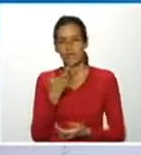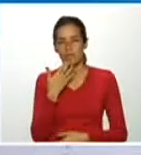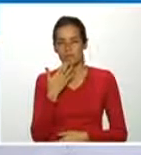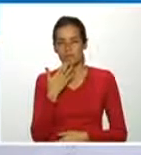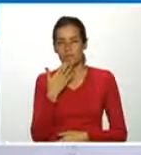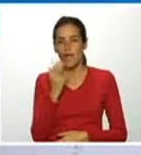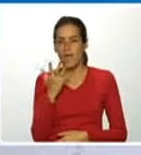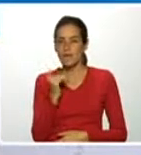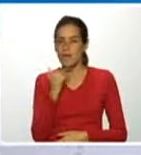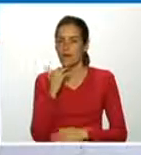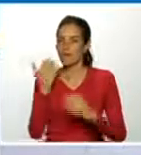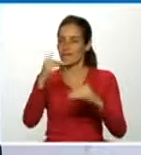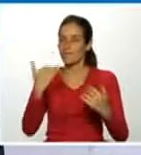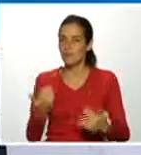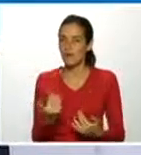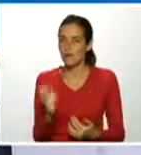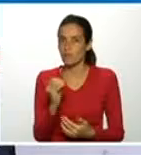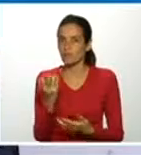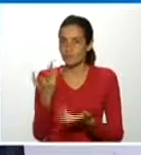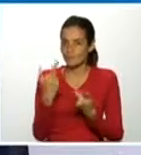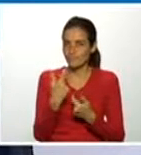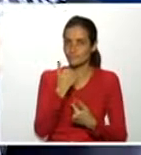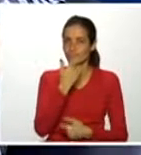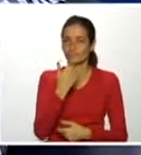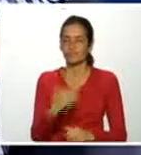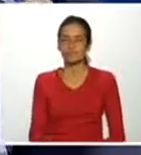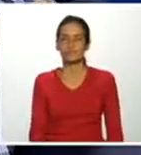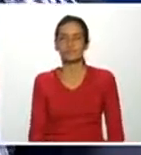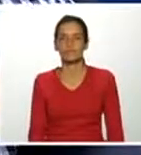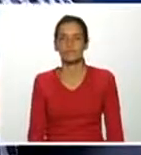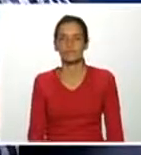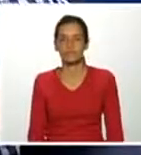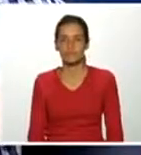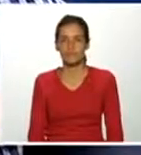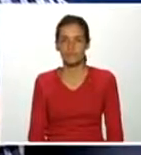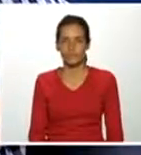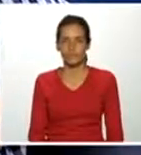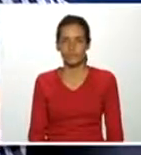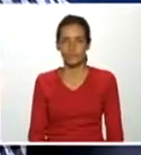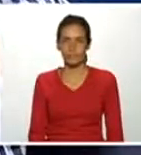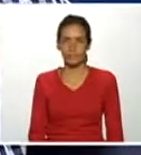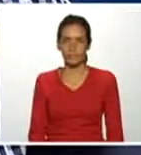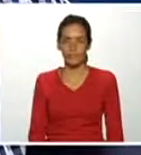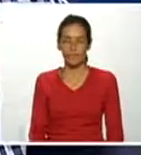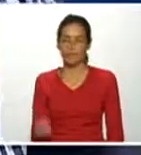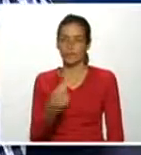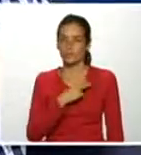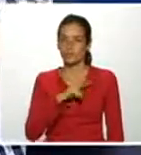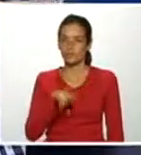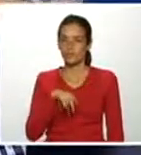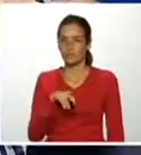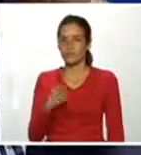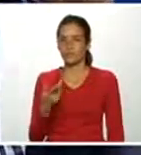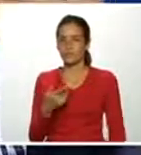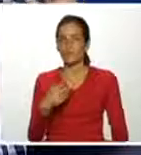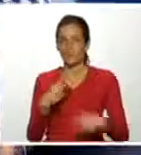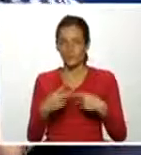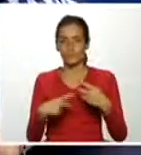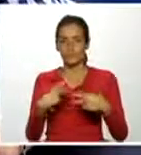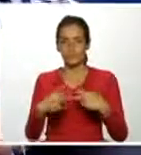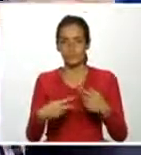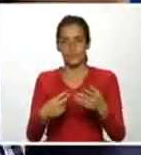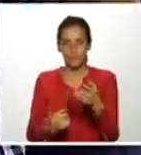Si tiene algún límite, háblanos un poco sobre eso. Bien, estamos en ese proceso